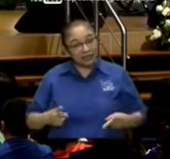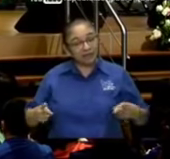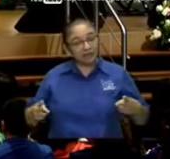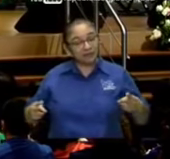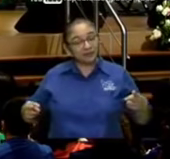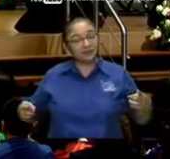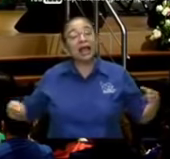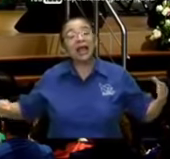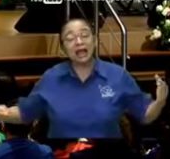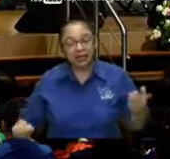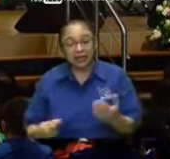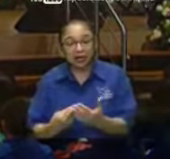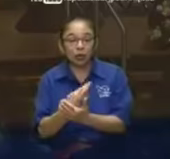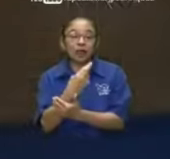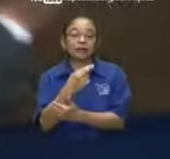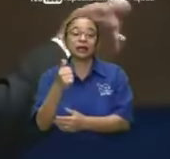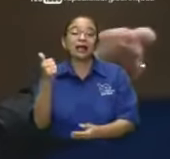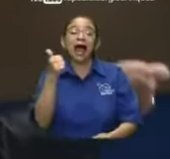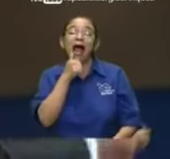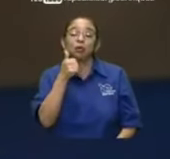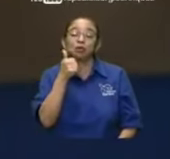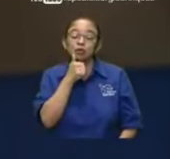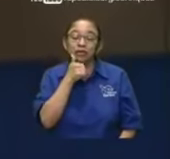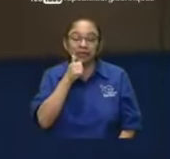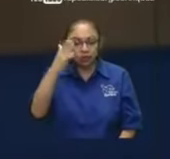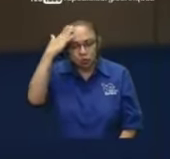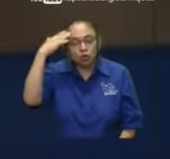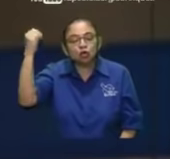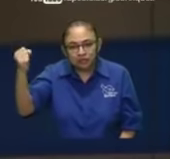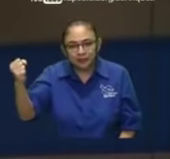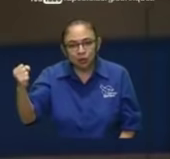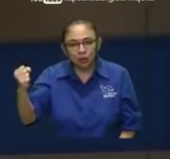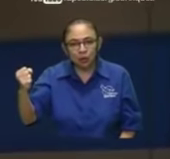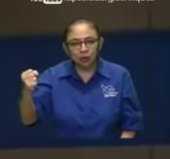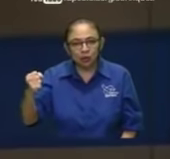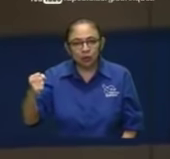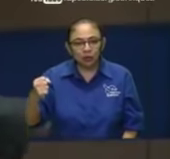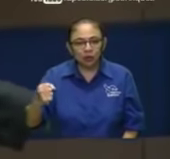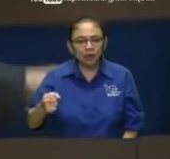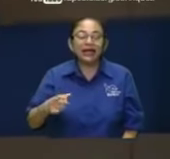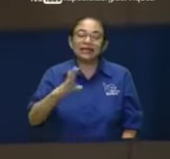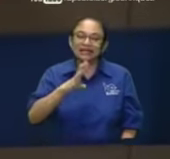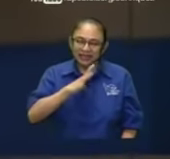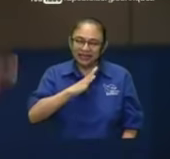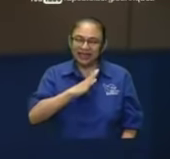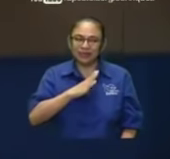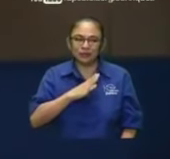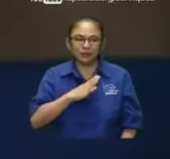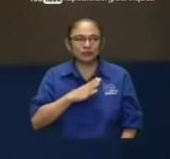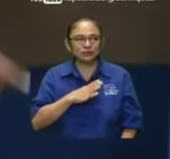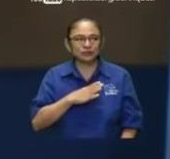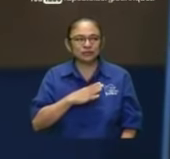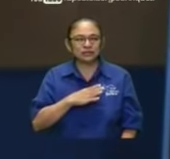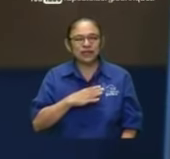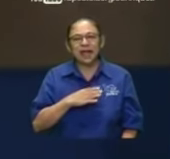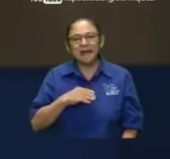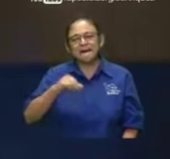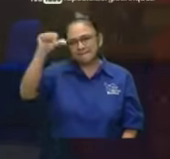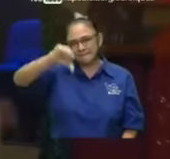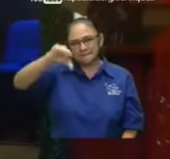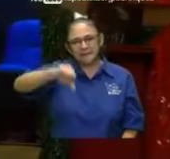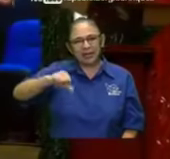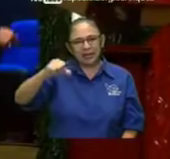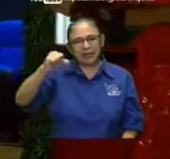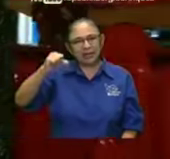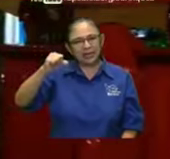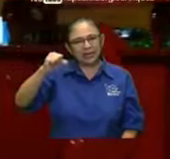autoridad, del concepto de la autoridad. Porque tenemos distorsionado muchas veces el concepto de autoridad